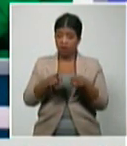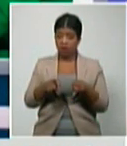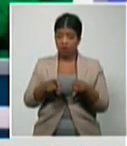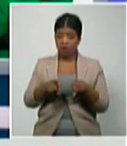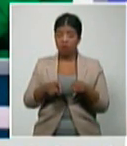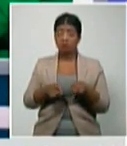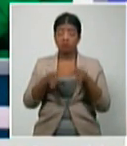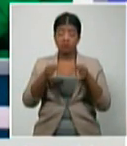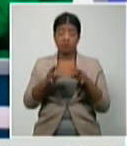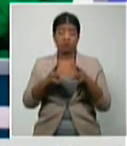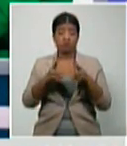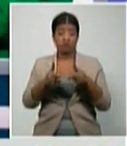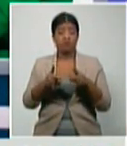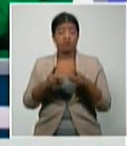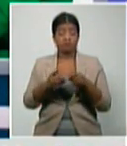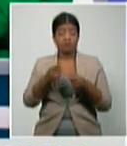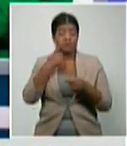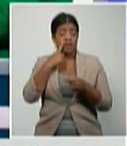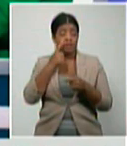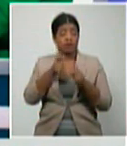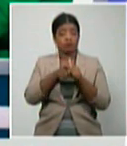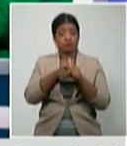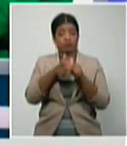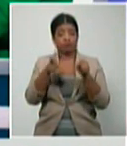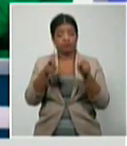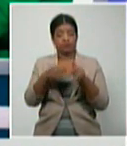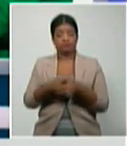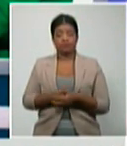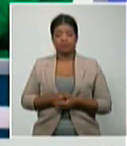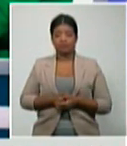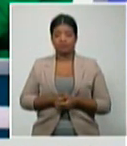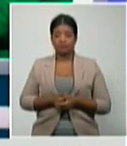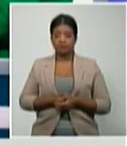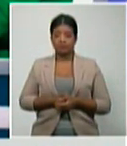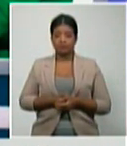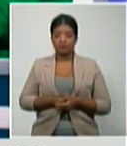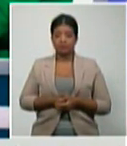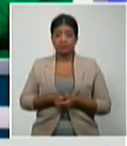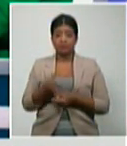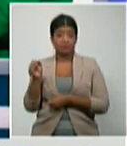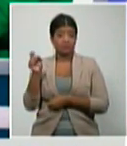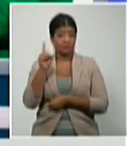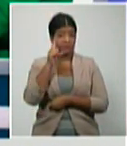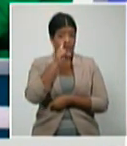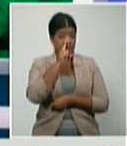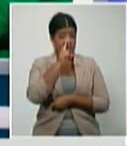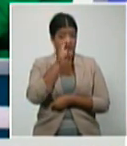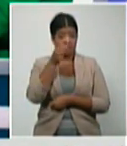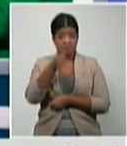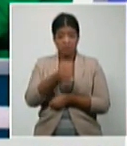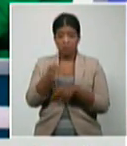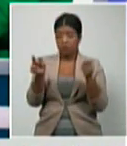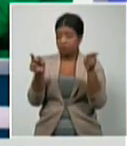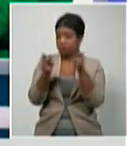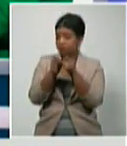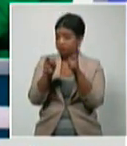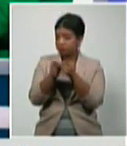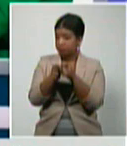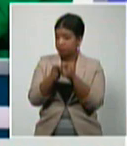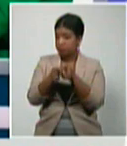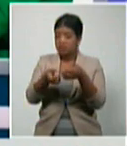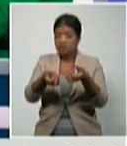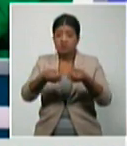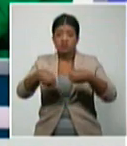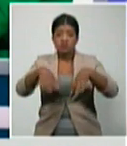cifra que se mantiene elevada. Y finalmente, para tratar de resumir la situación de